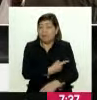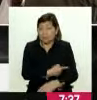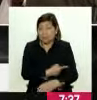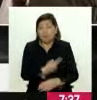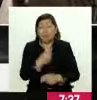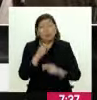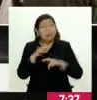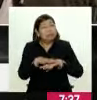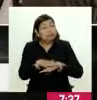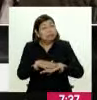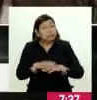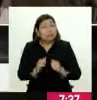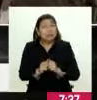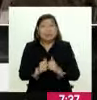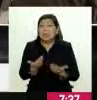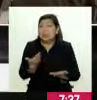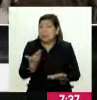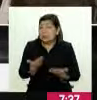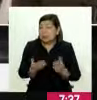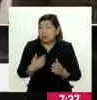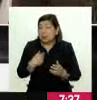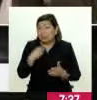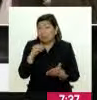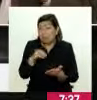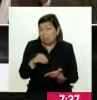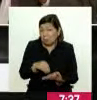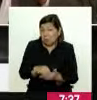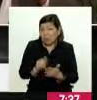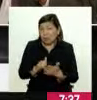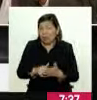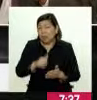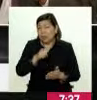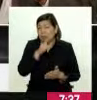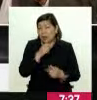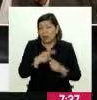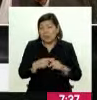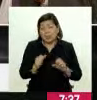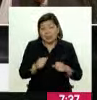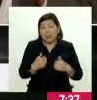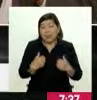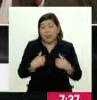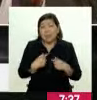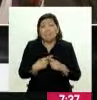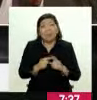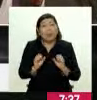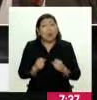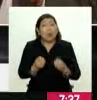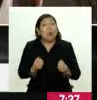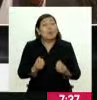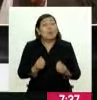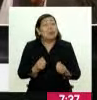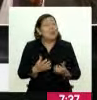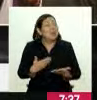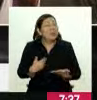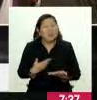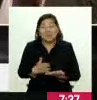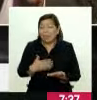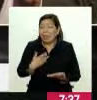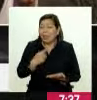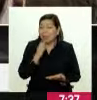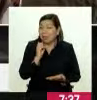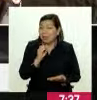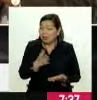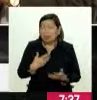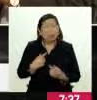mitigar, por quizás, o sea, poner un granito de arena en medio de este dolor nacional que tenemos. Y creo que como Estado no podemos, lo vuelvo a resaltar,